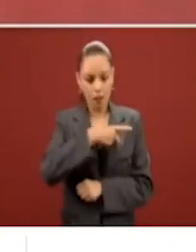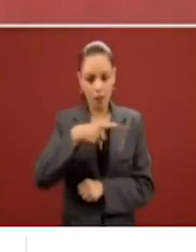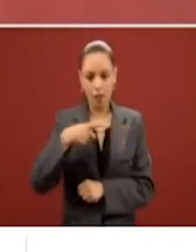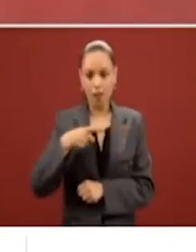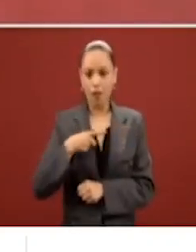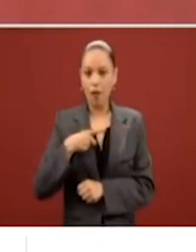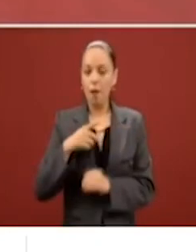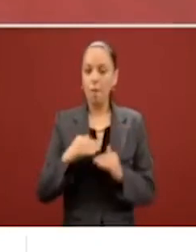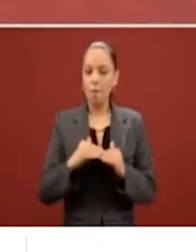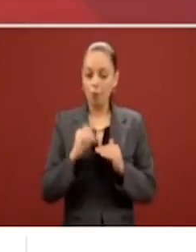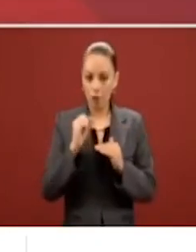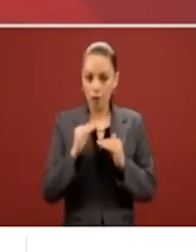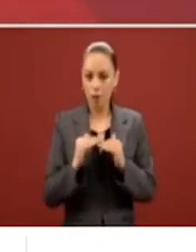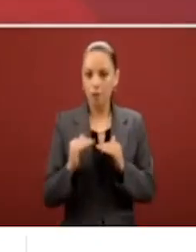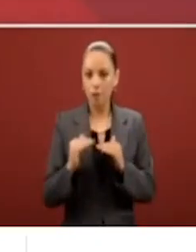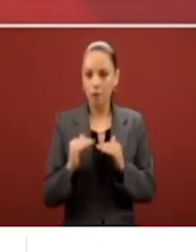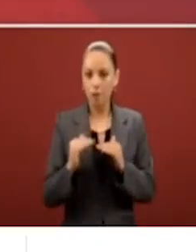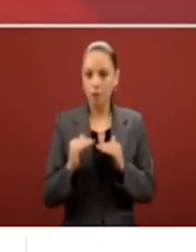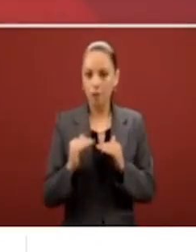mayor.